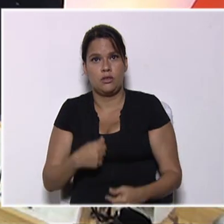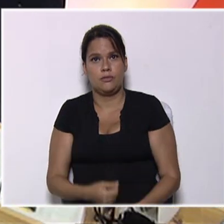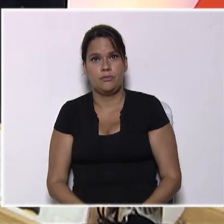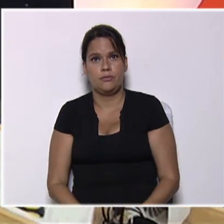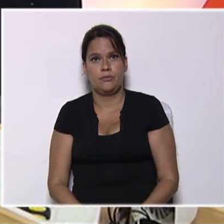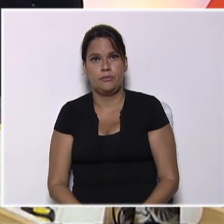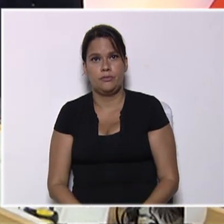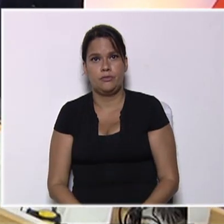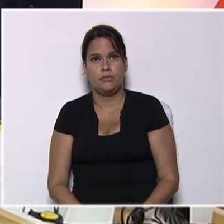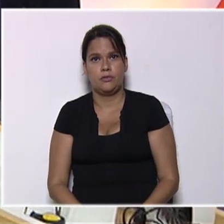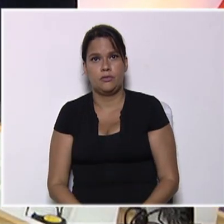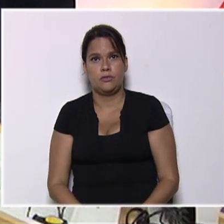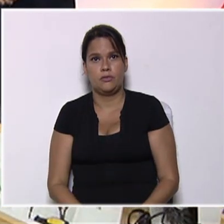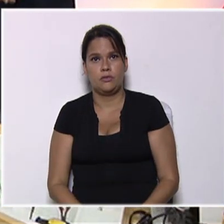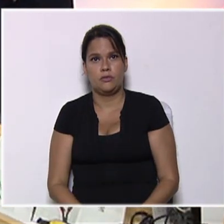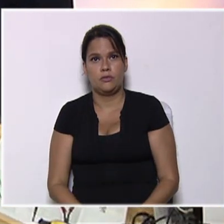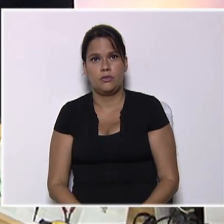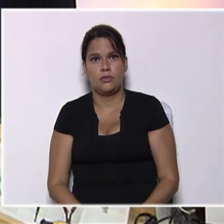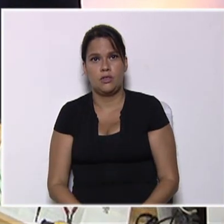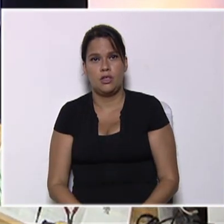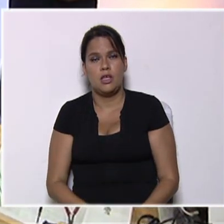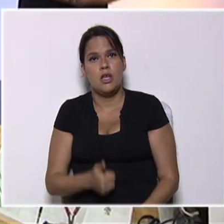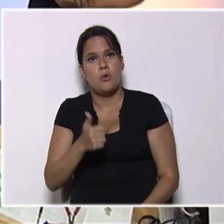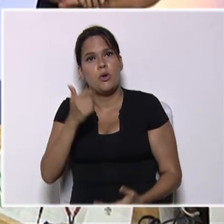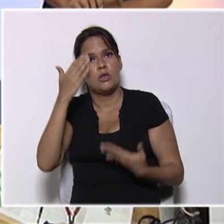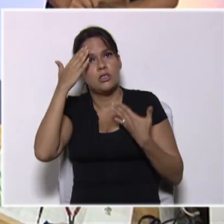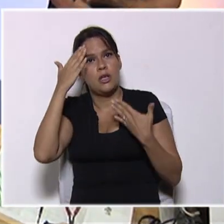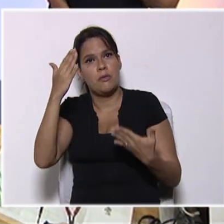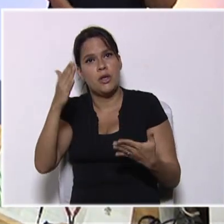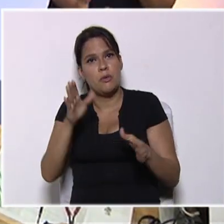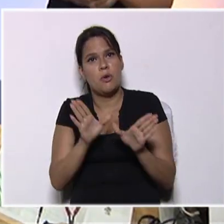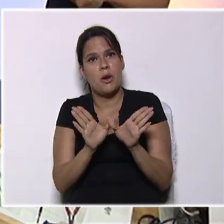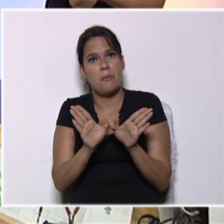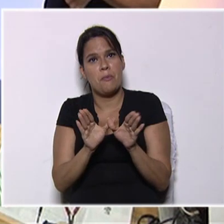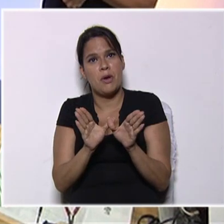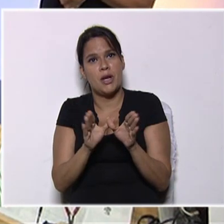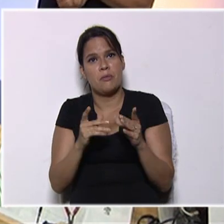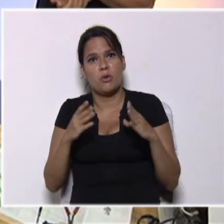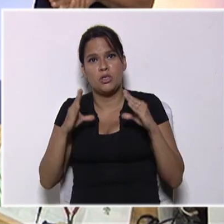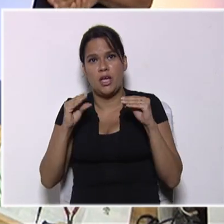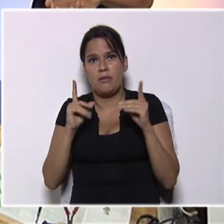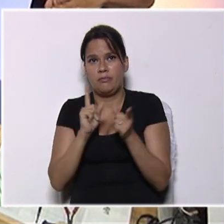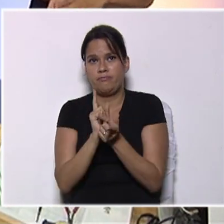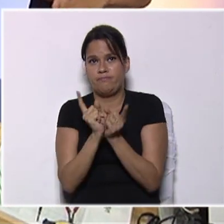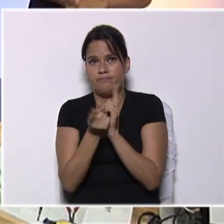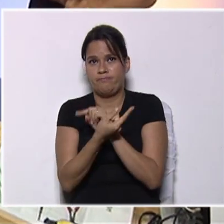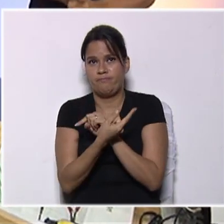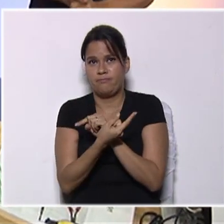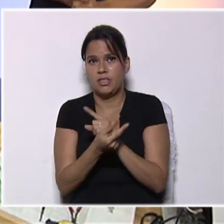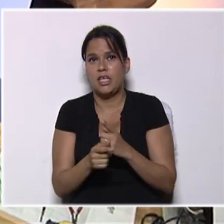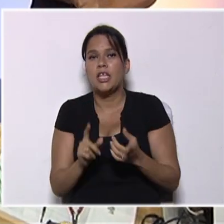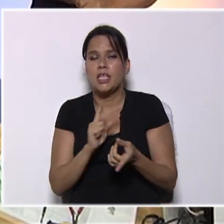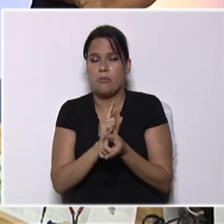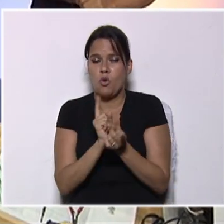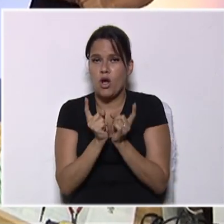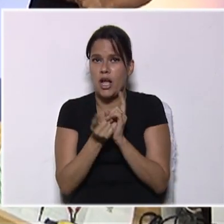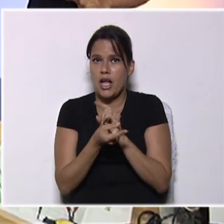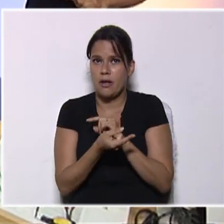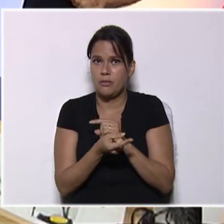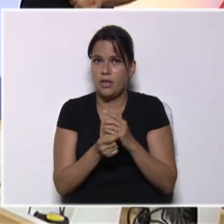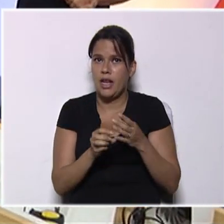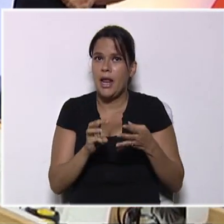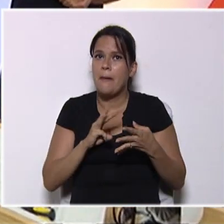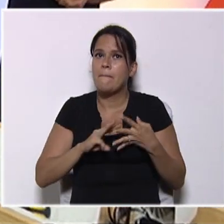ayer. Fue un placer. Y es bueno saberlo porque las mariposas hablan de transformación y estamos transformando la materia en